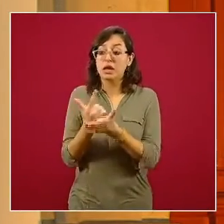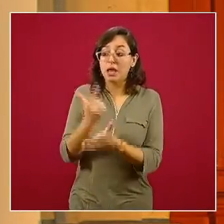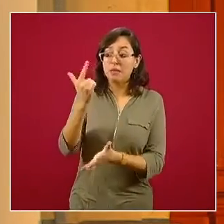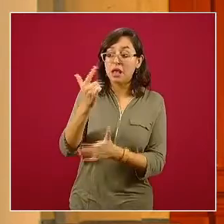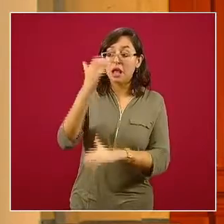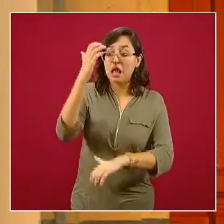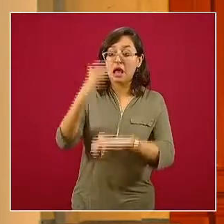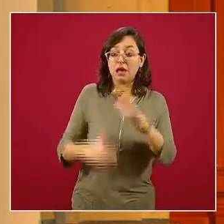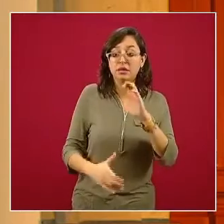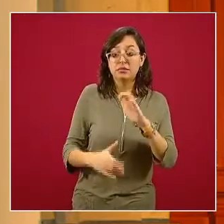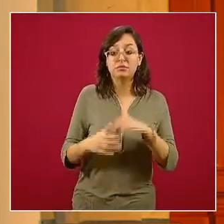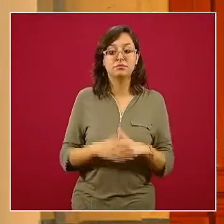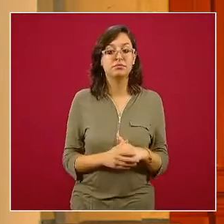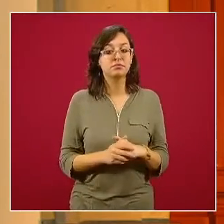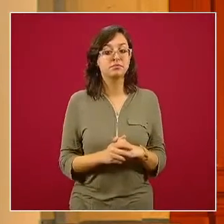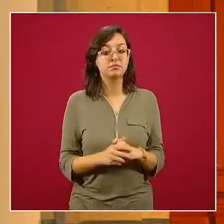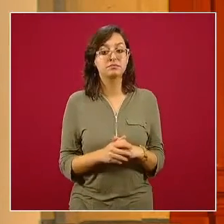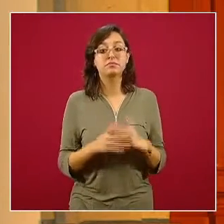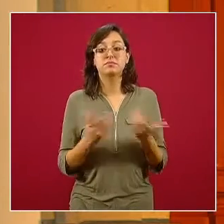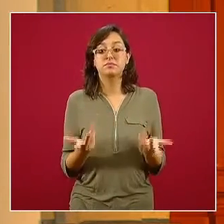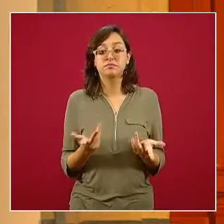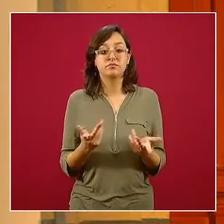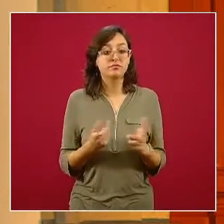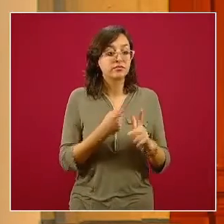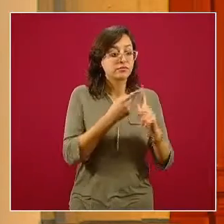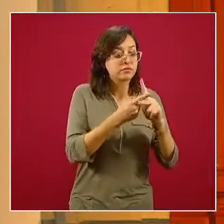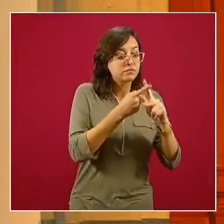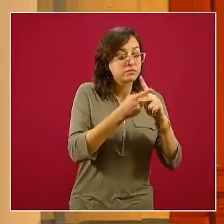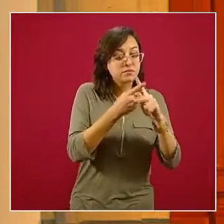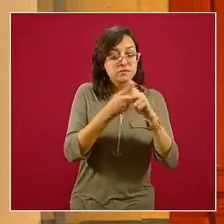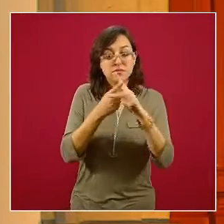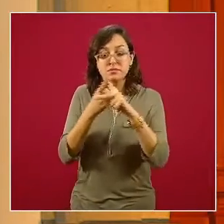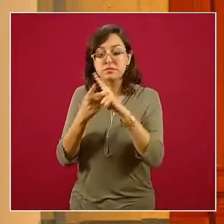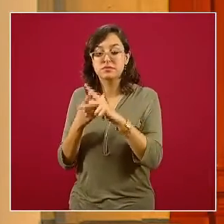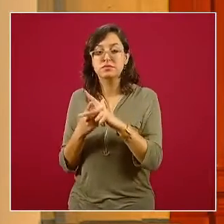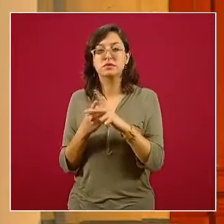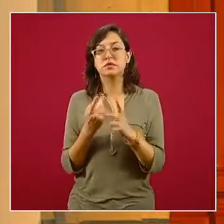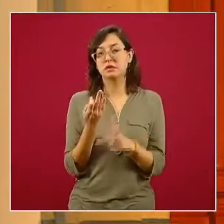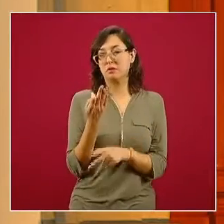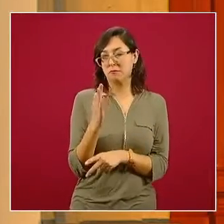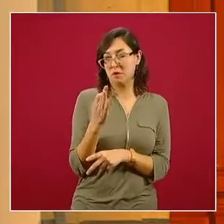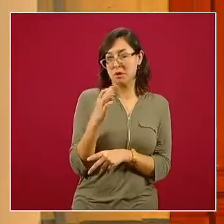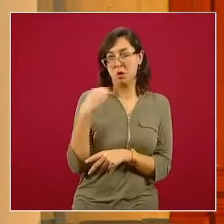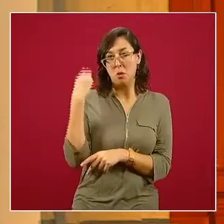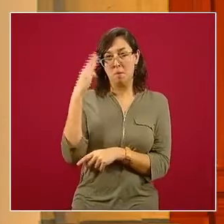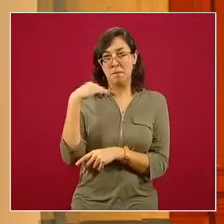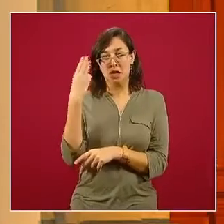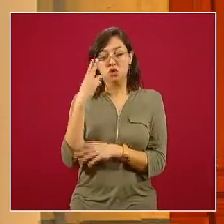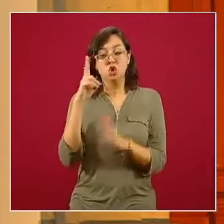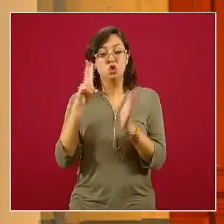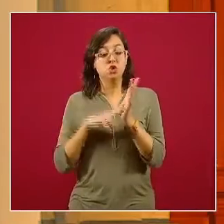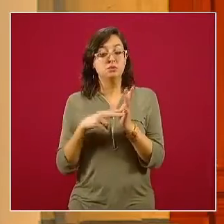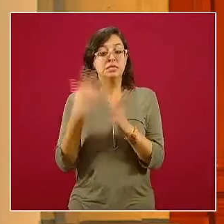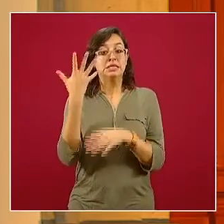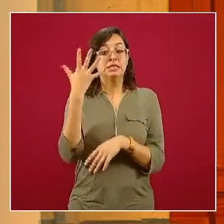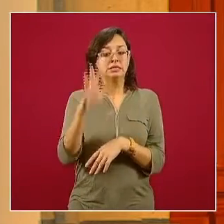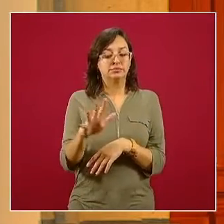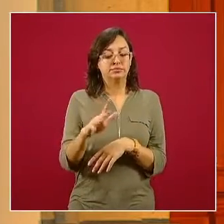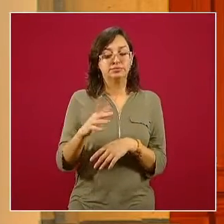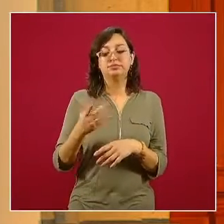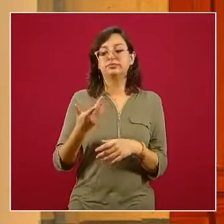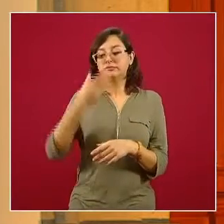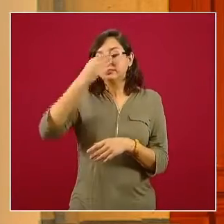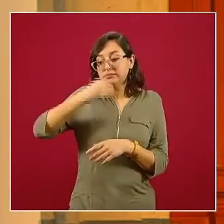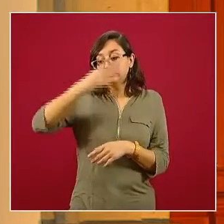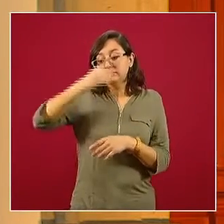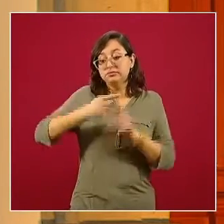en la encuesta encontramos que la encuesta la hicimos en febrero-marzo de 2010. La epidemia había